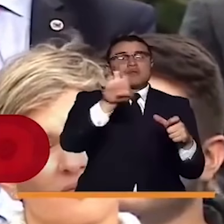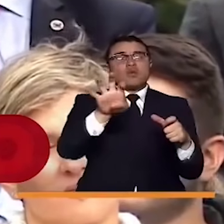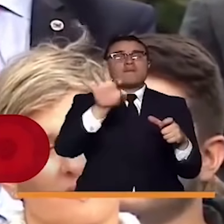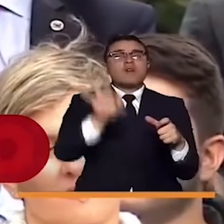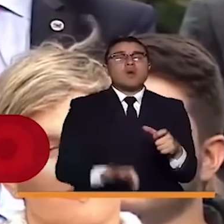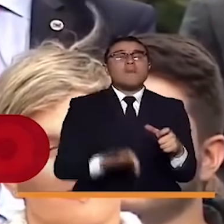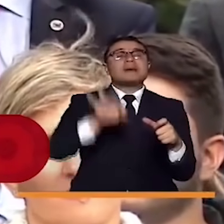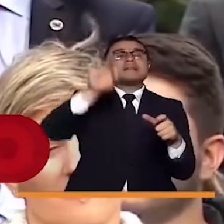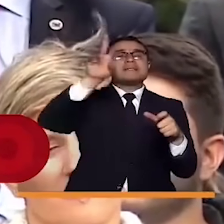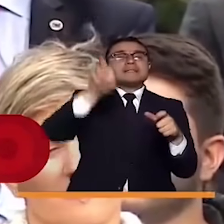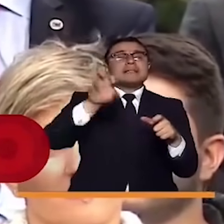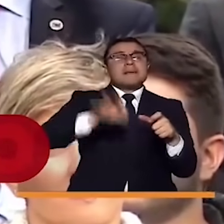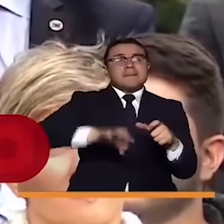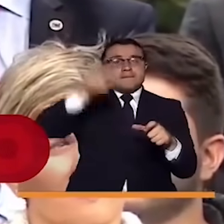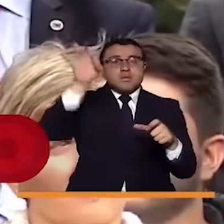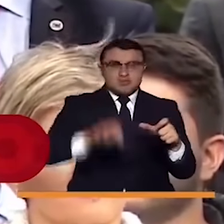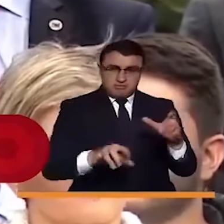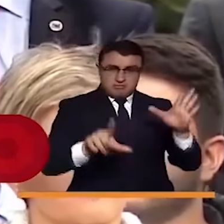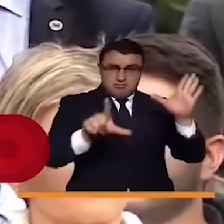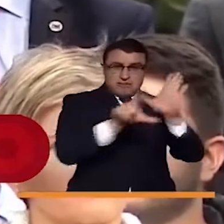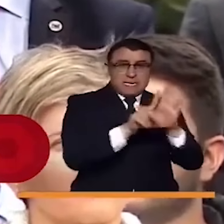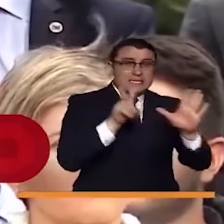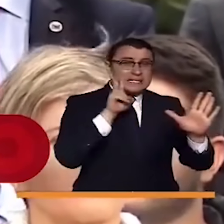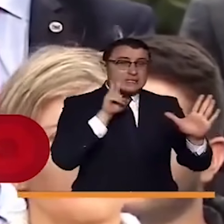29,7% de delitos sexuales,